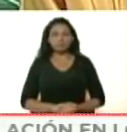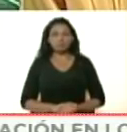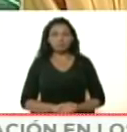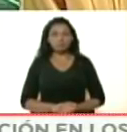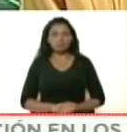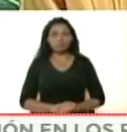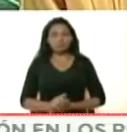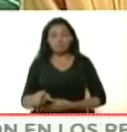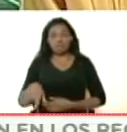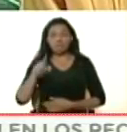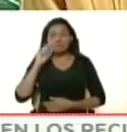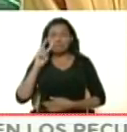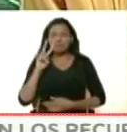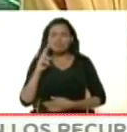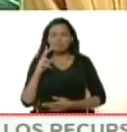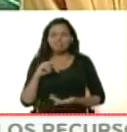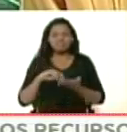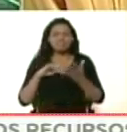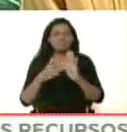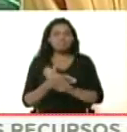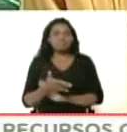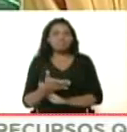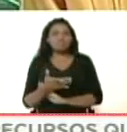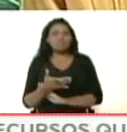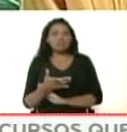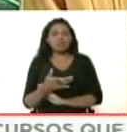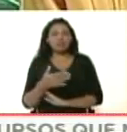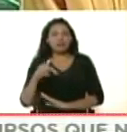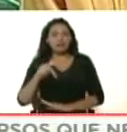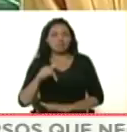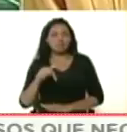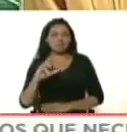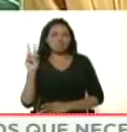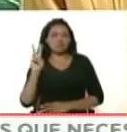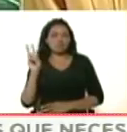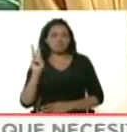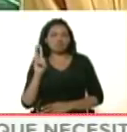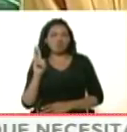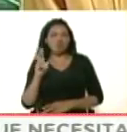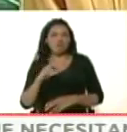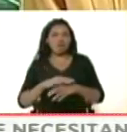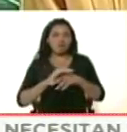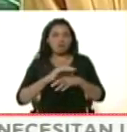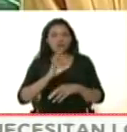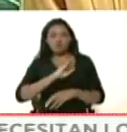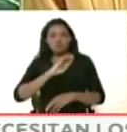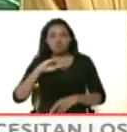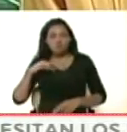porque tiene que ver con la raza criolla, la raza nuestra.